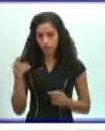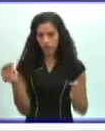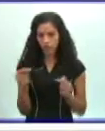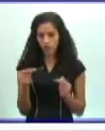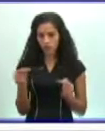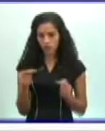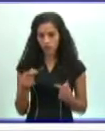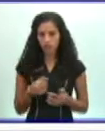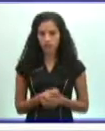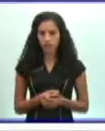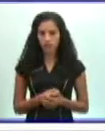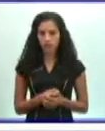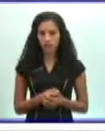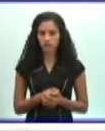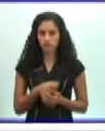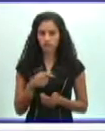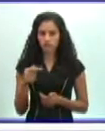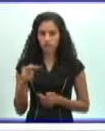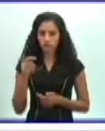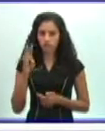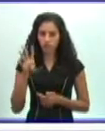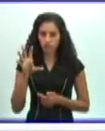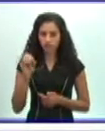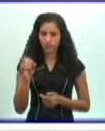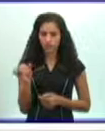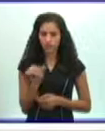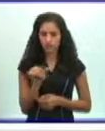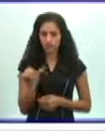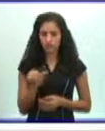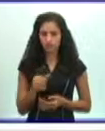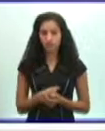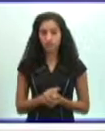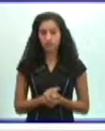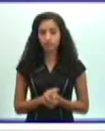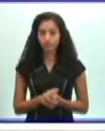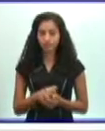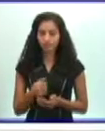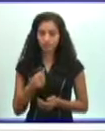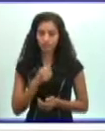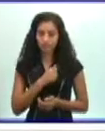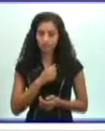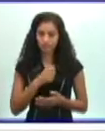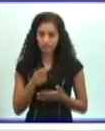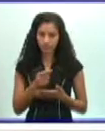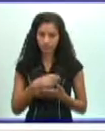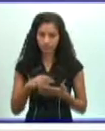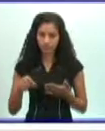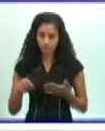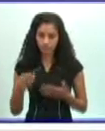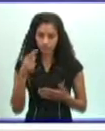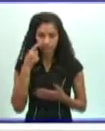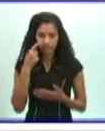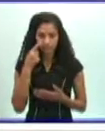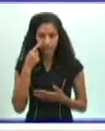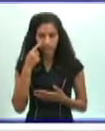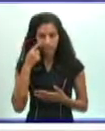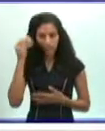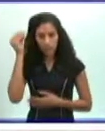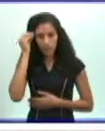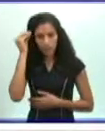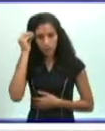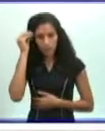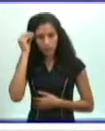que 40 también. Entonces te invito a que rectifiques y que te aprendas